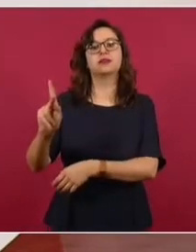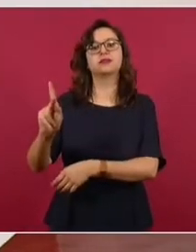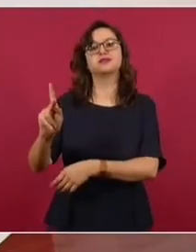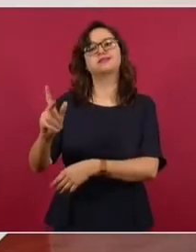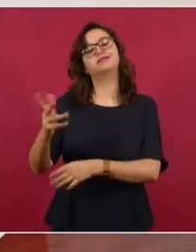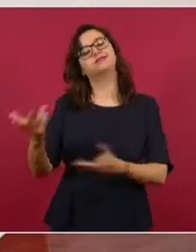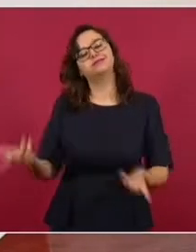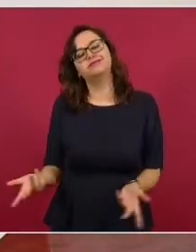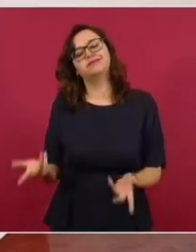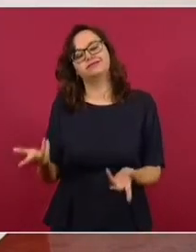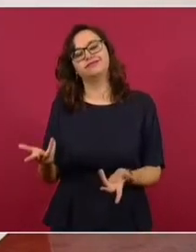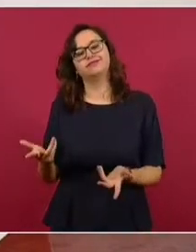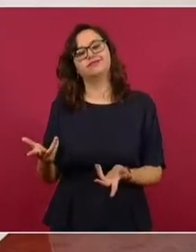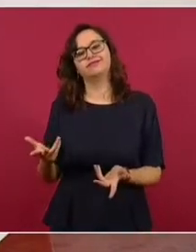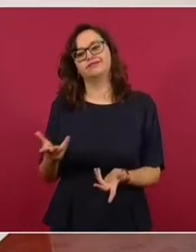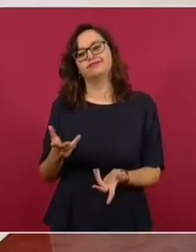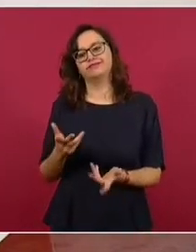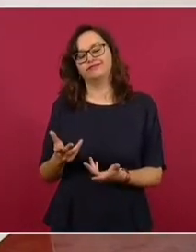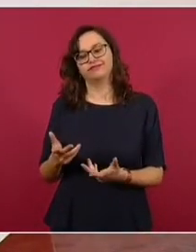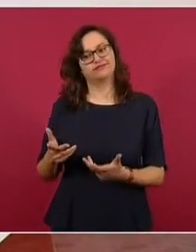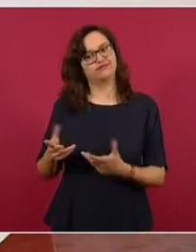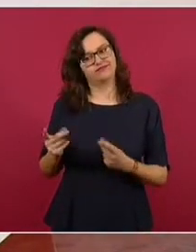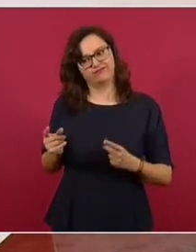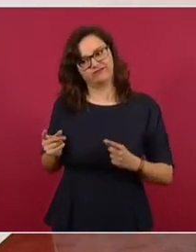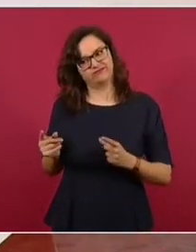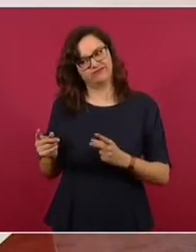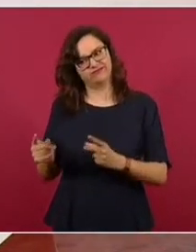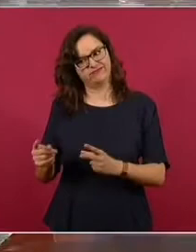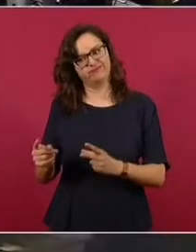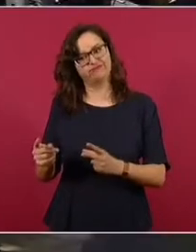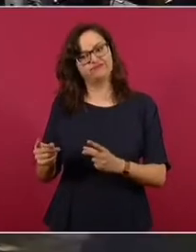todo el acelerador del fraude.